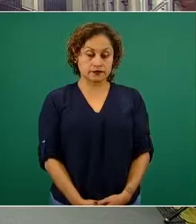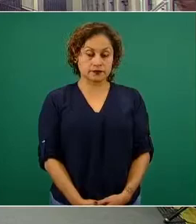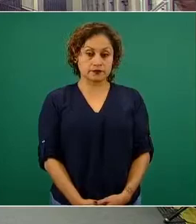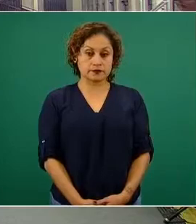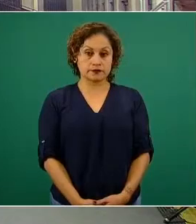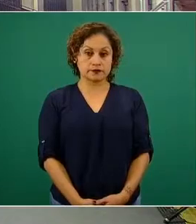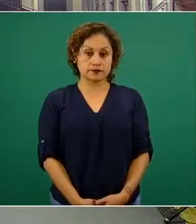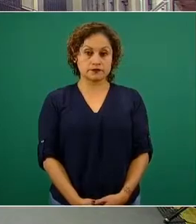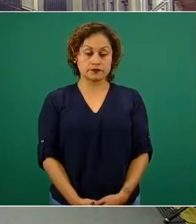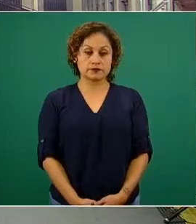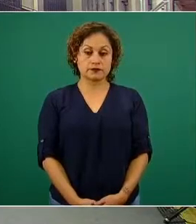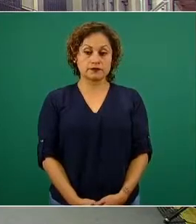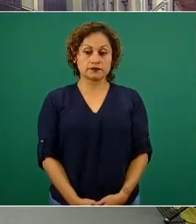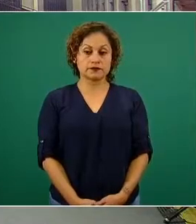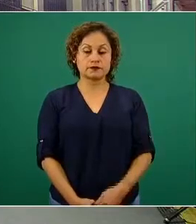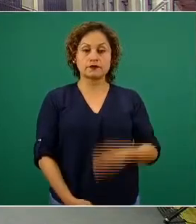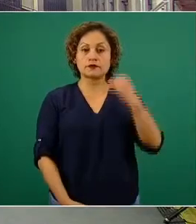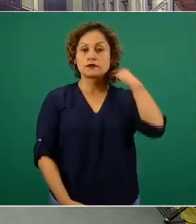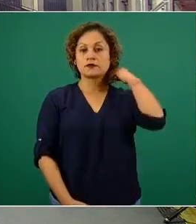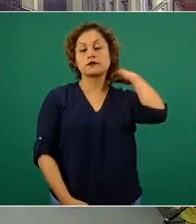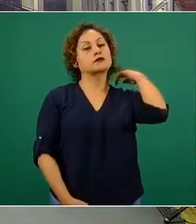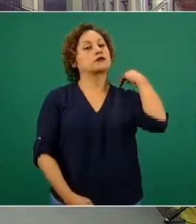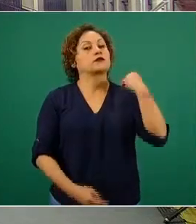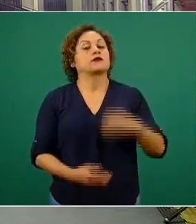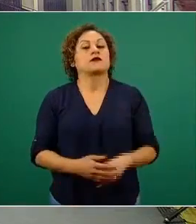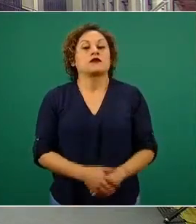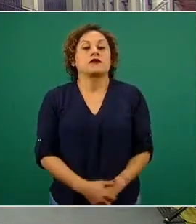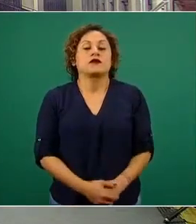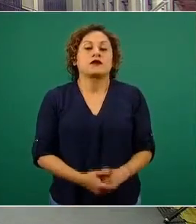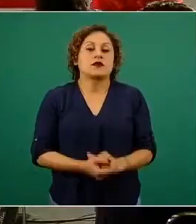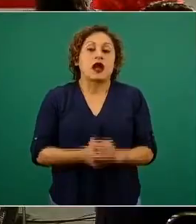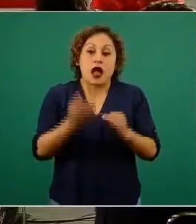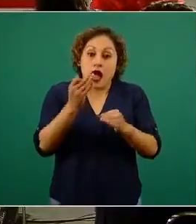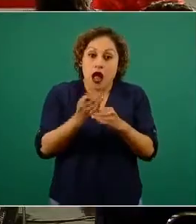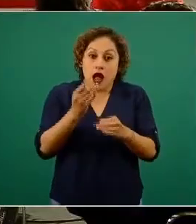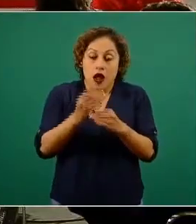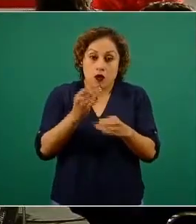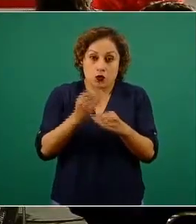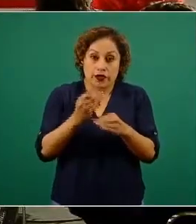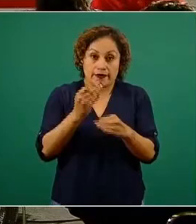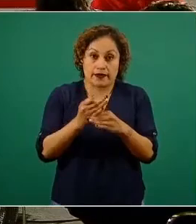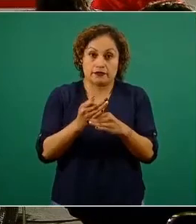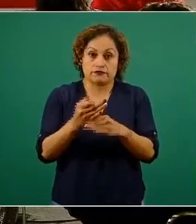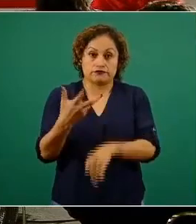respecto. Así es. Hasta el momento no hay ninguna contraindicación absoluta de